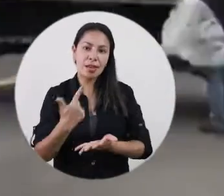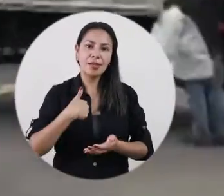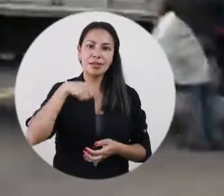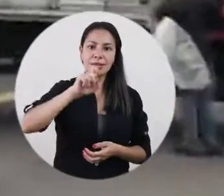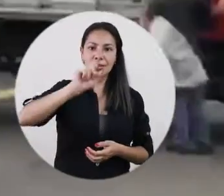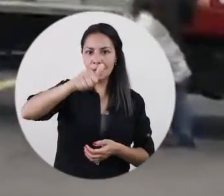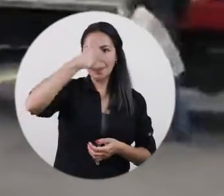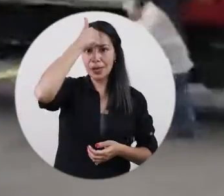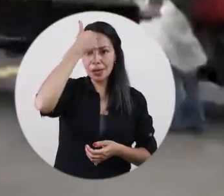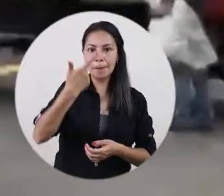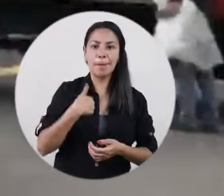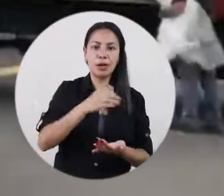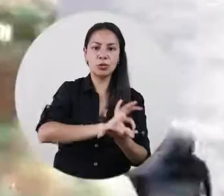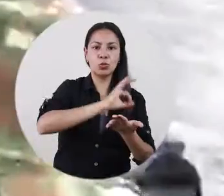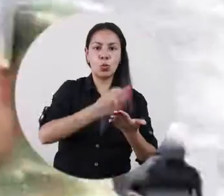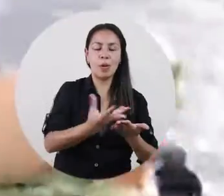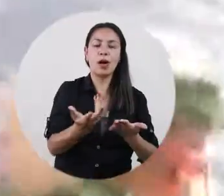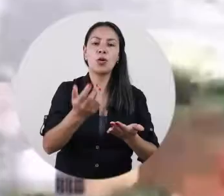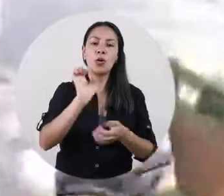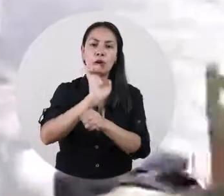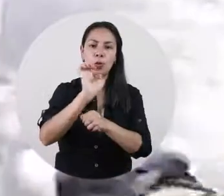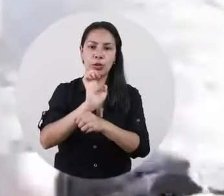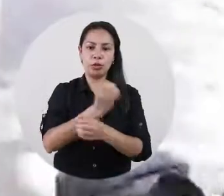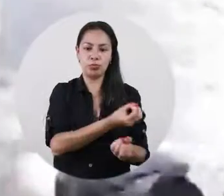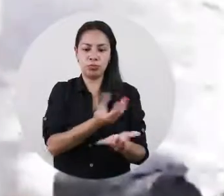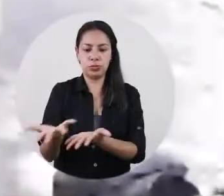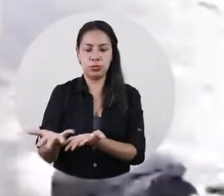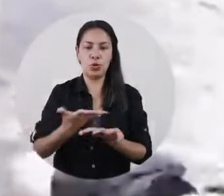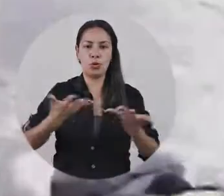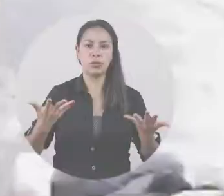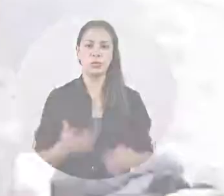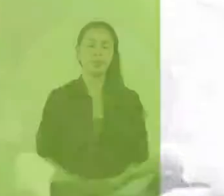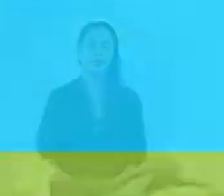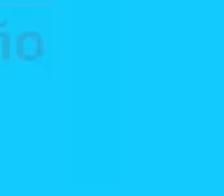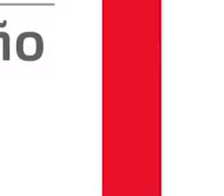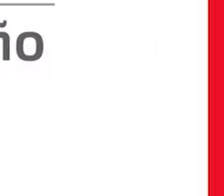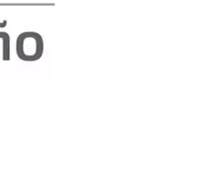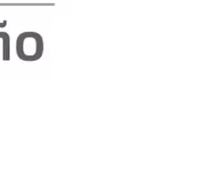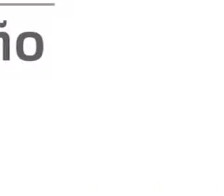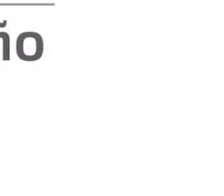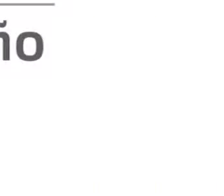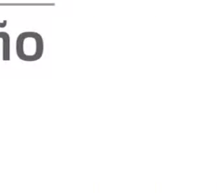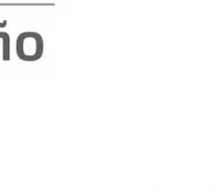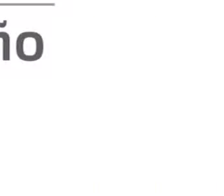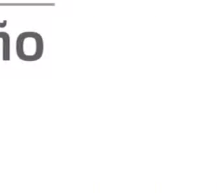y la llegada de productos de necesidad prioritaria por tumaco y ecuador